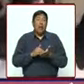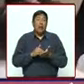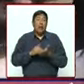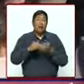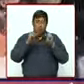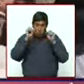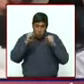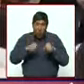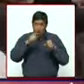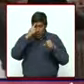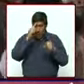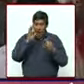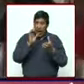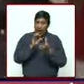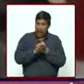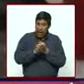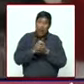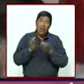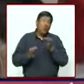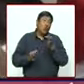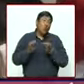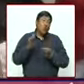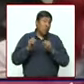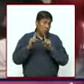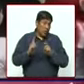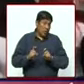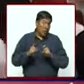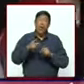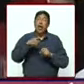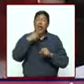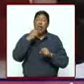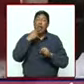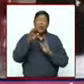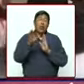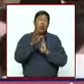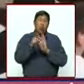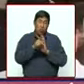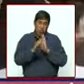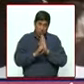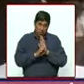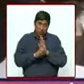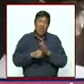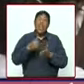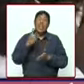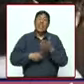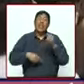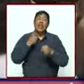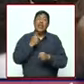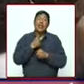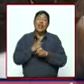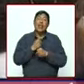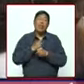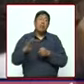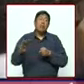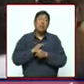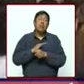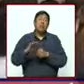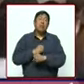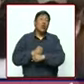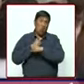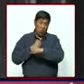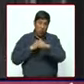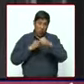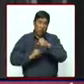credibilidad institucional. Según la Constitución Política del Estado, la tarea fundamental del Ministerio Público es